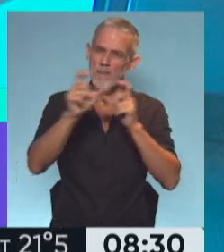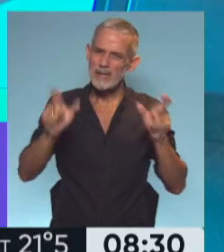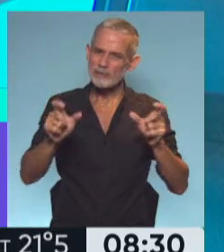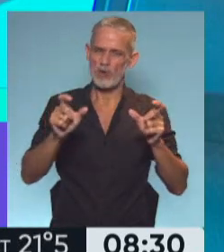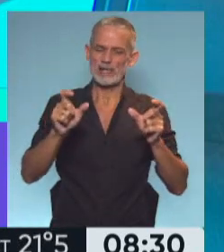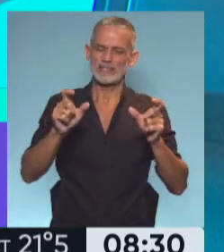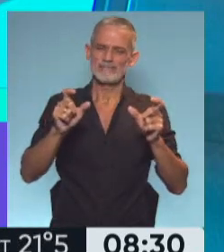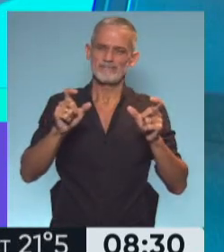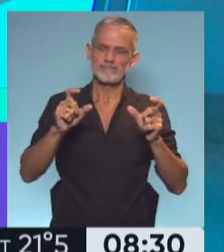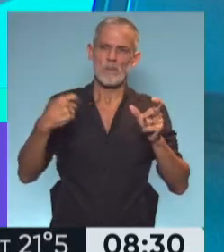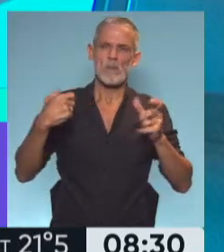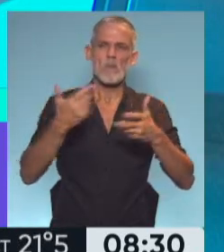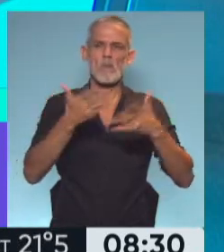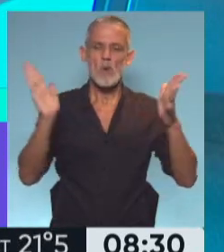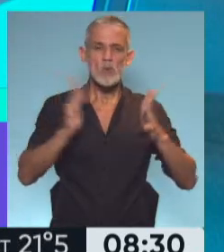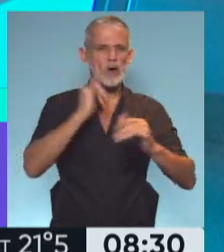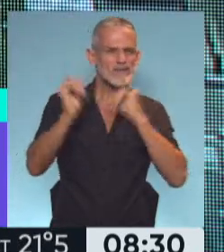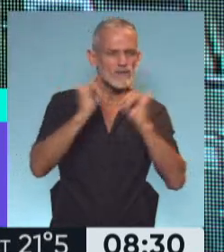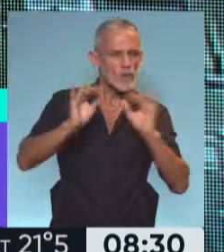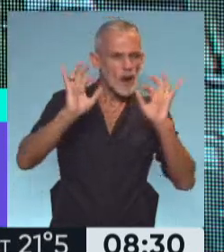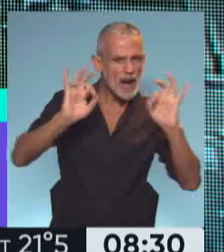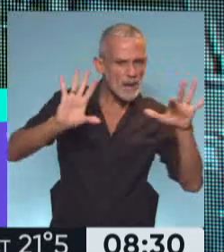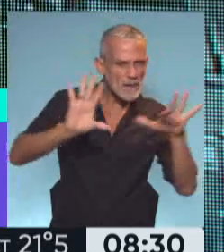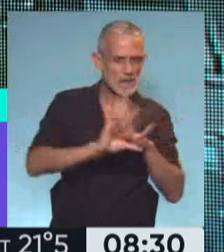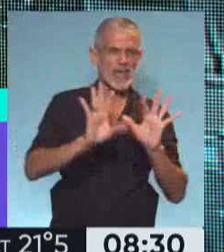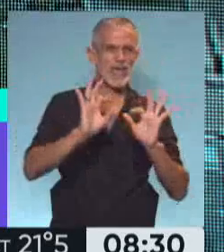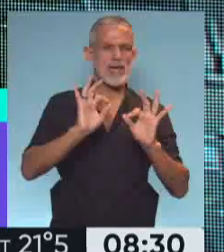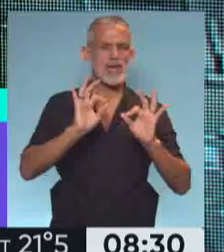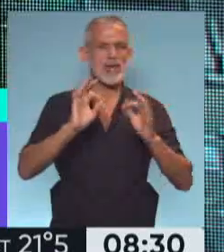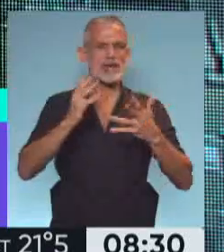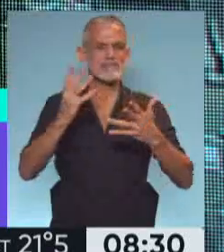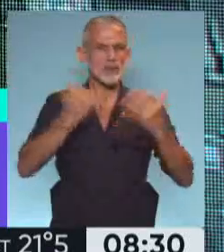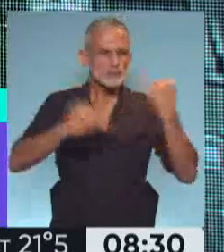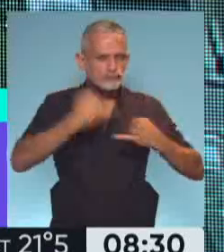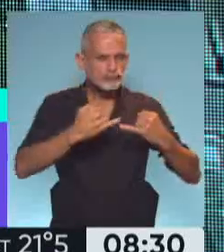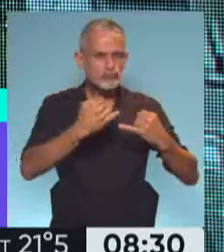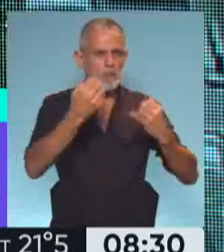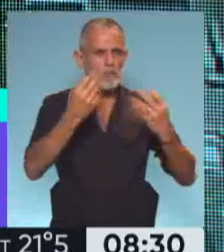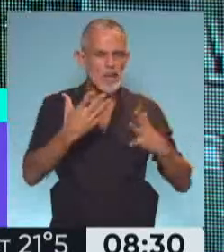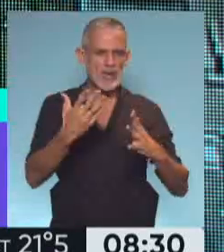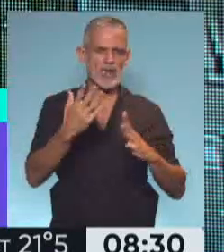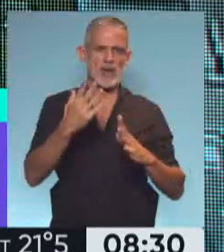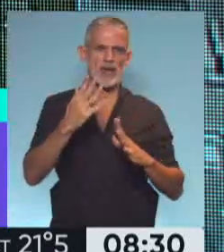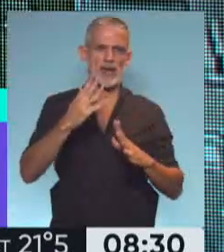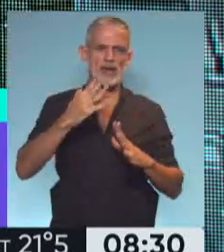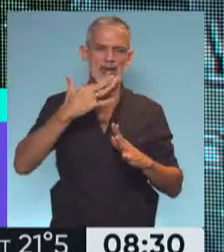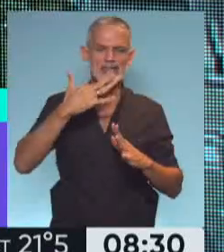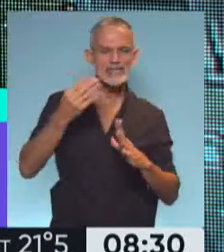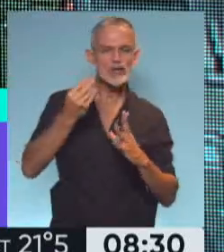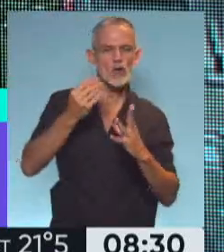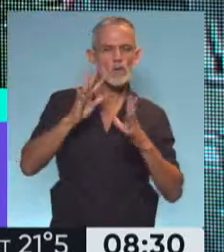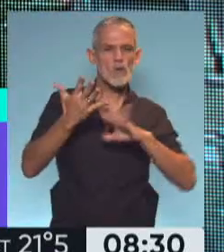vida pública en informar bien, en informarnos bien, en definir las